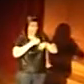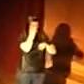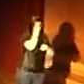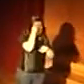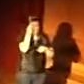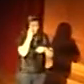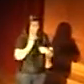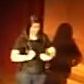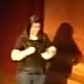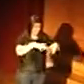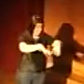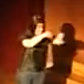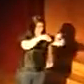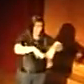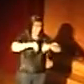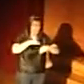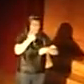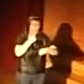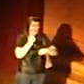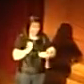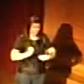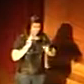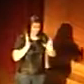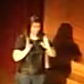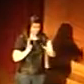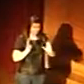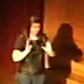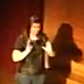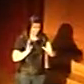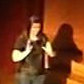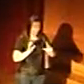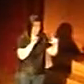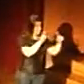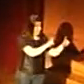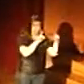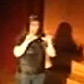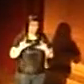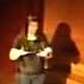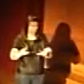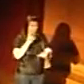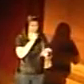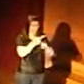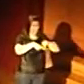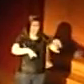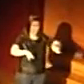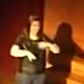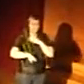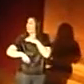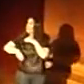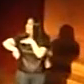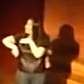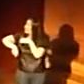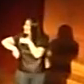mismo monumento y casi prácticamente en un mismo momento tienen eh por por parte de distintos artistas fíjense que David